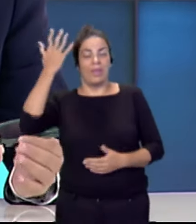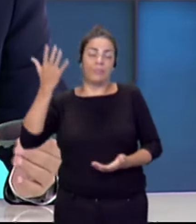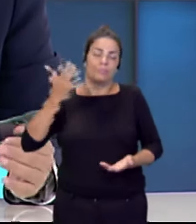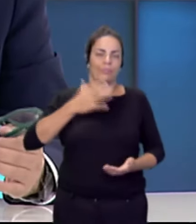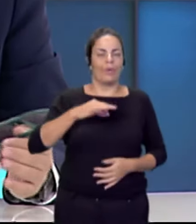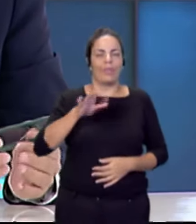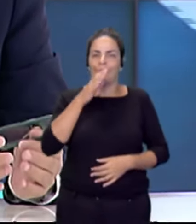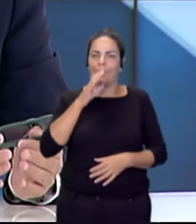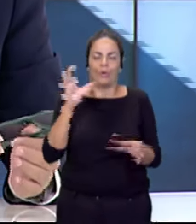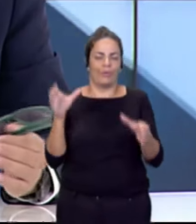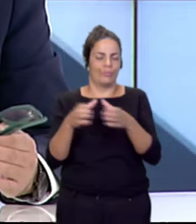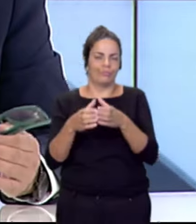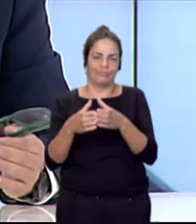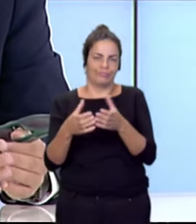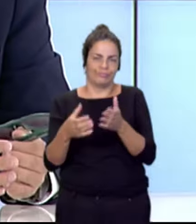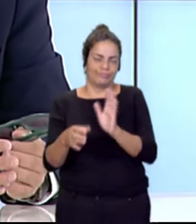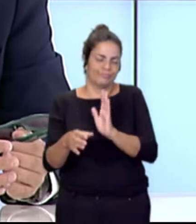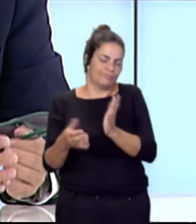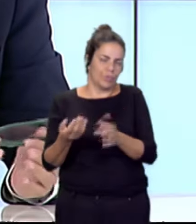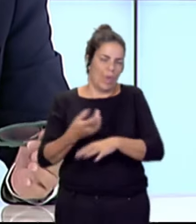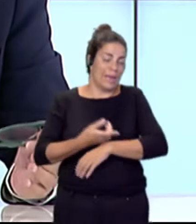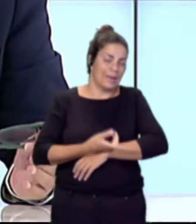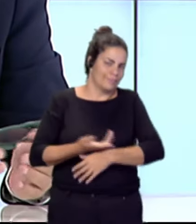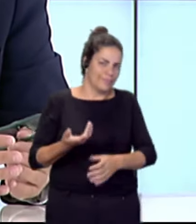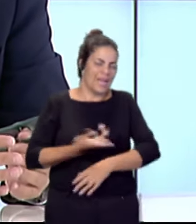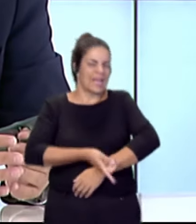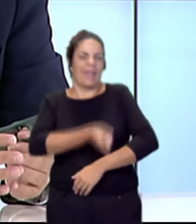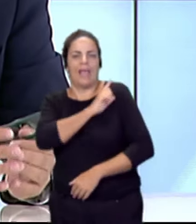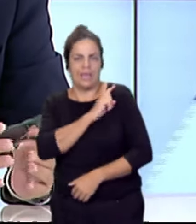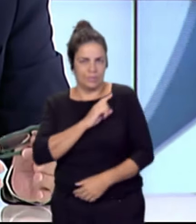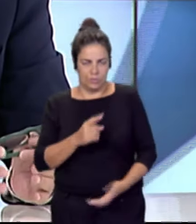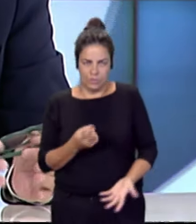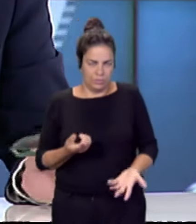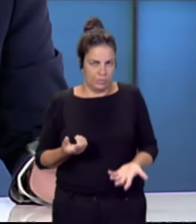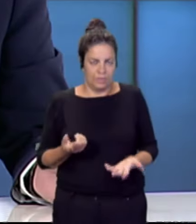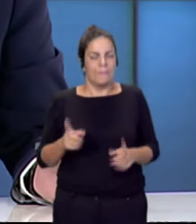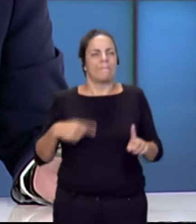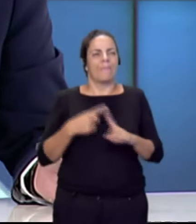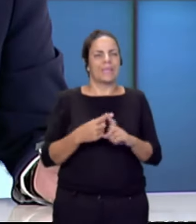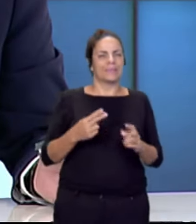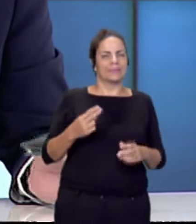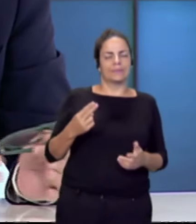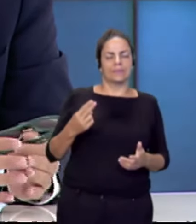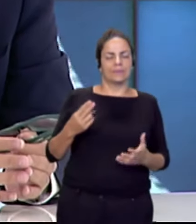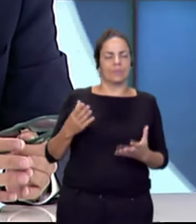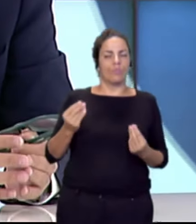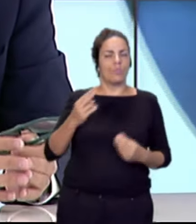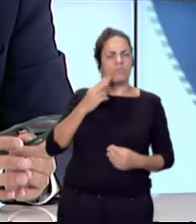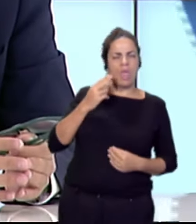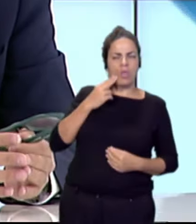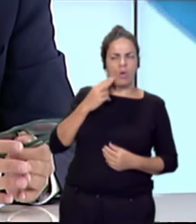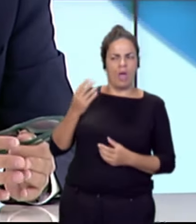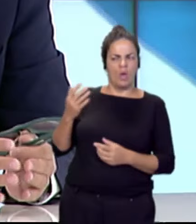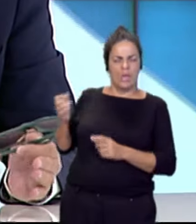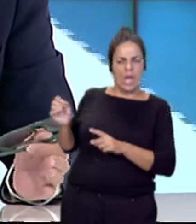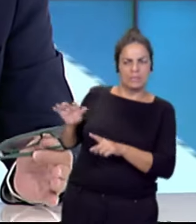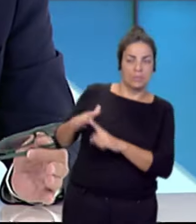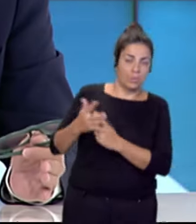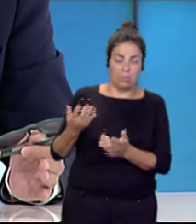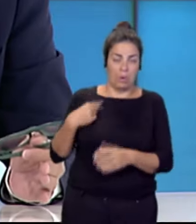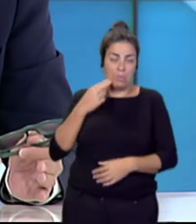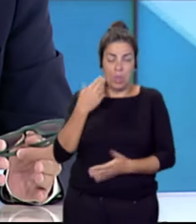excesivo radicalismo, un miedo, yo creo que injustificado, a un fenómeno que por otra parte es imparable, les está llevando a tomar una serie